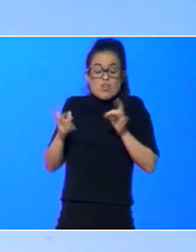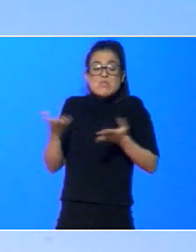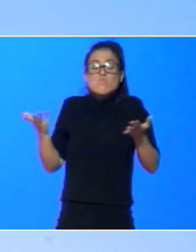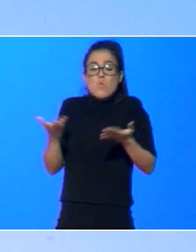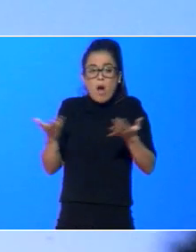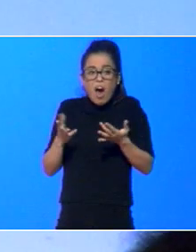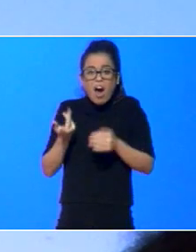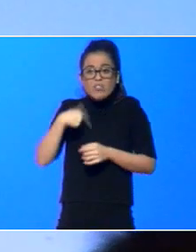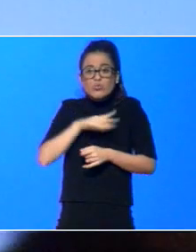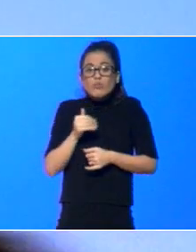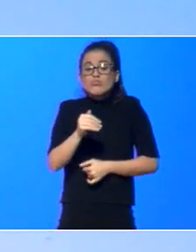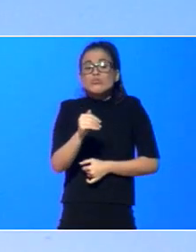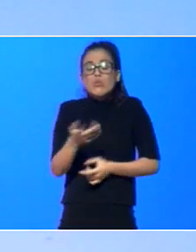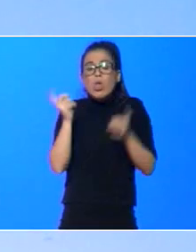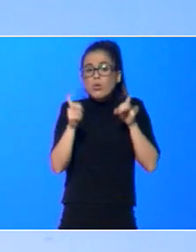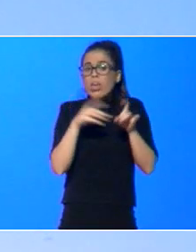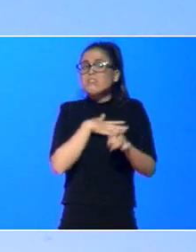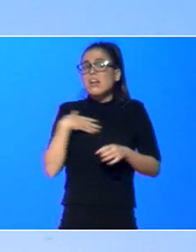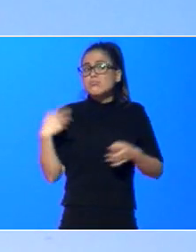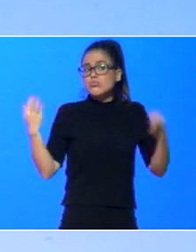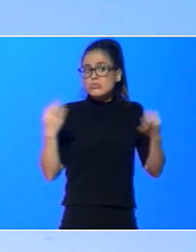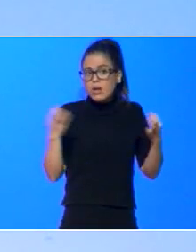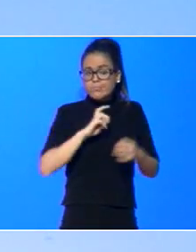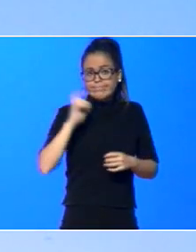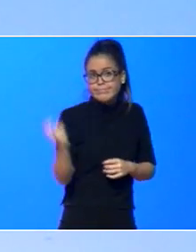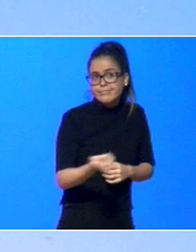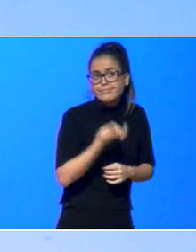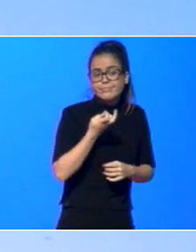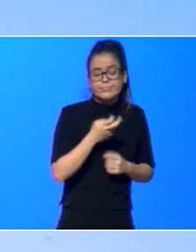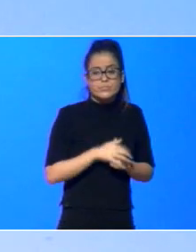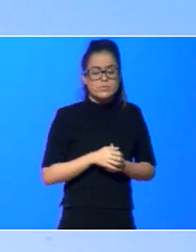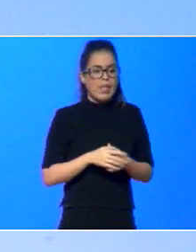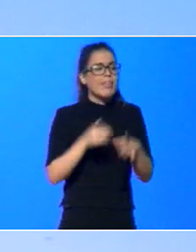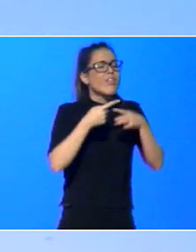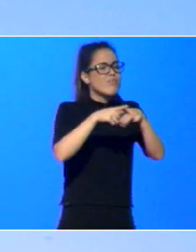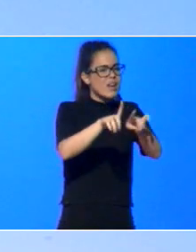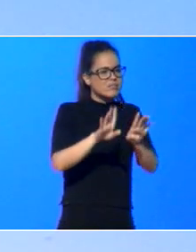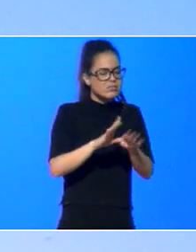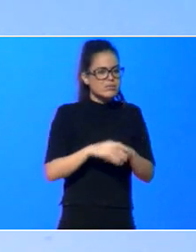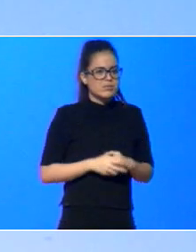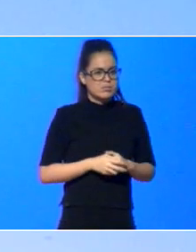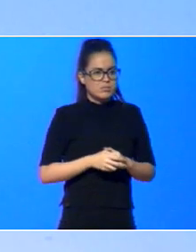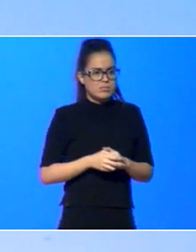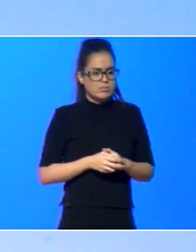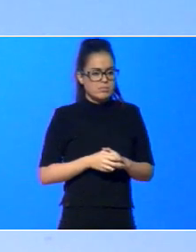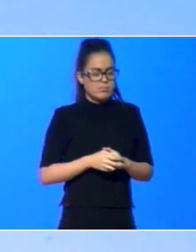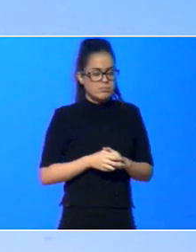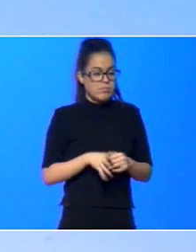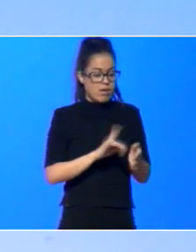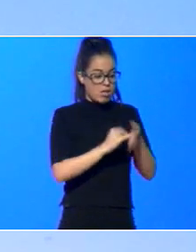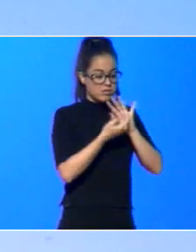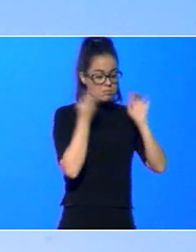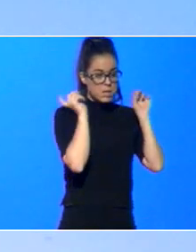que enfoque le queremos dar a la educación obviamente no es lo mismo Establecer un sistema